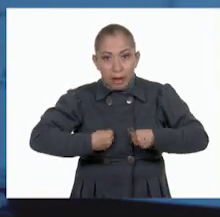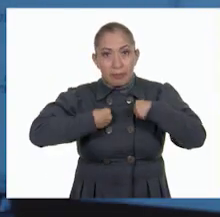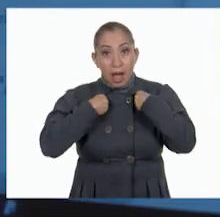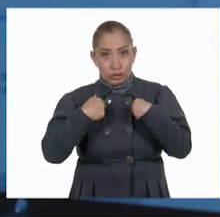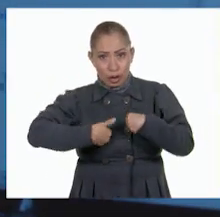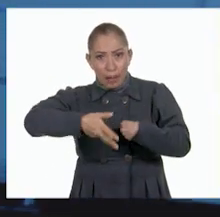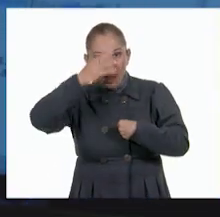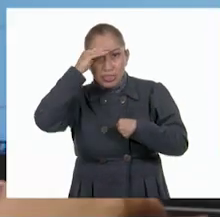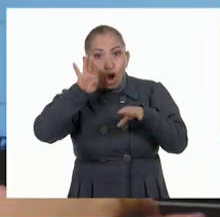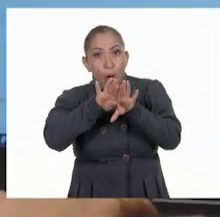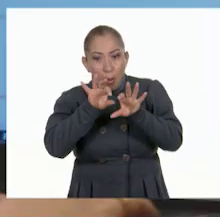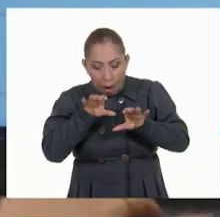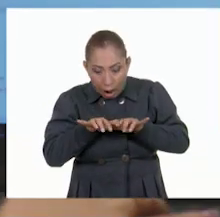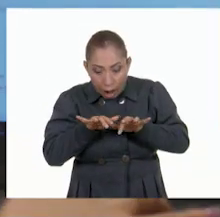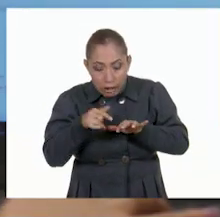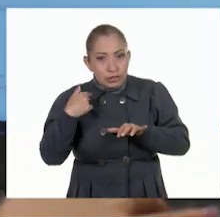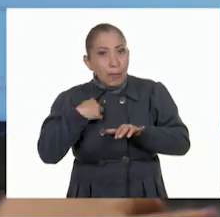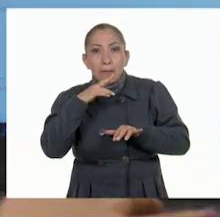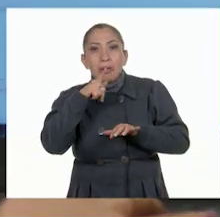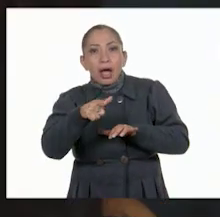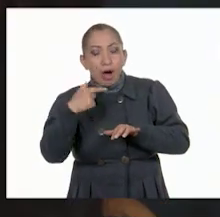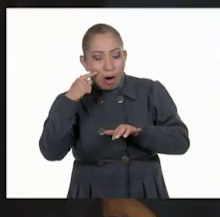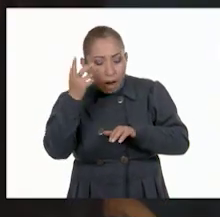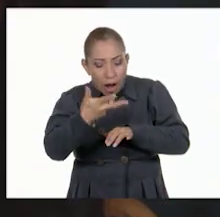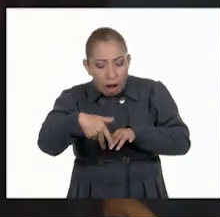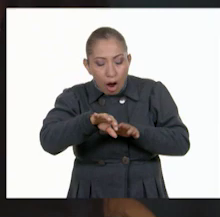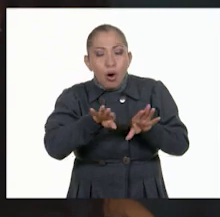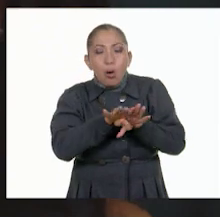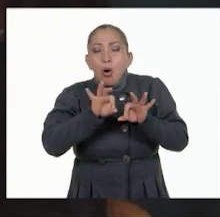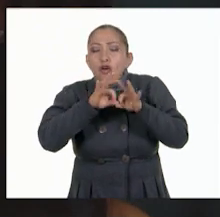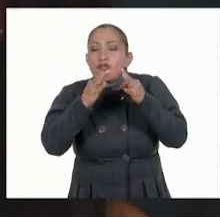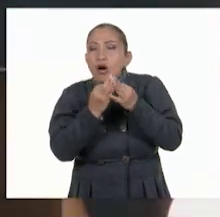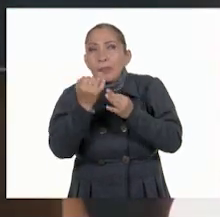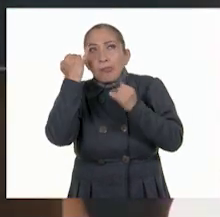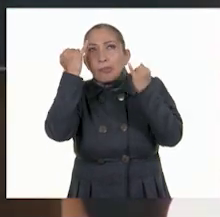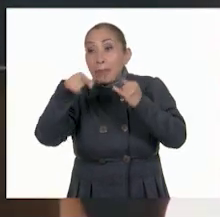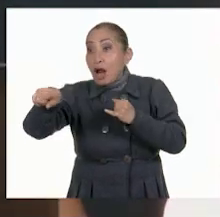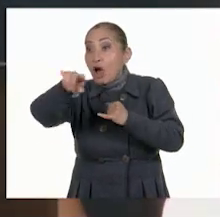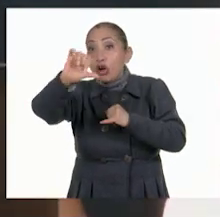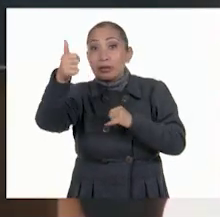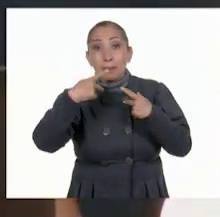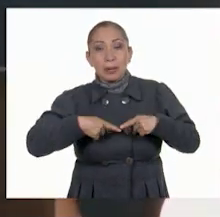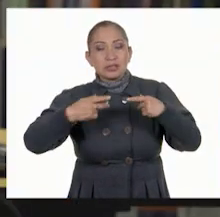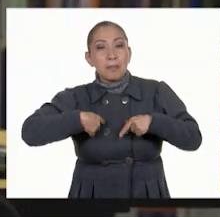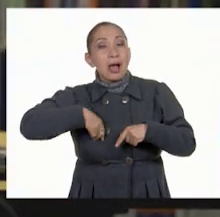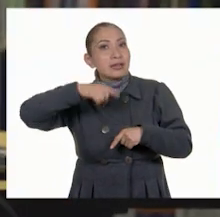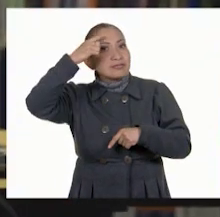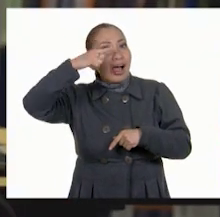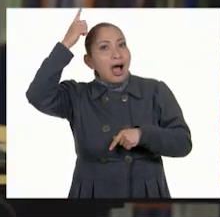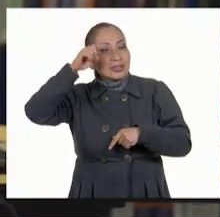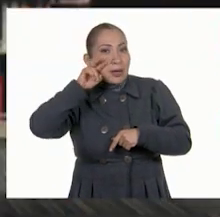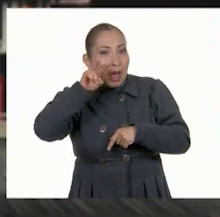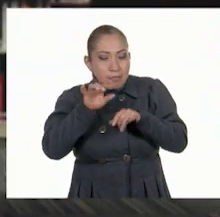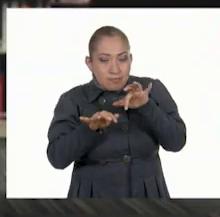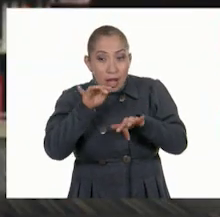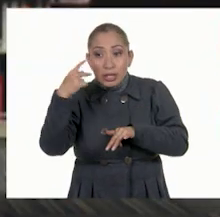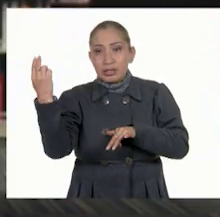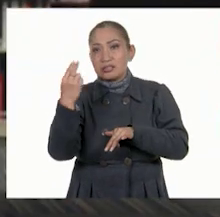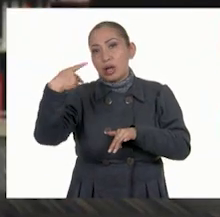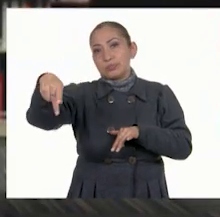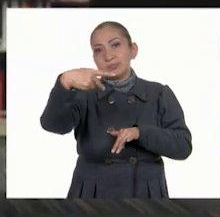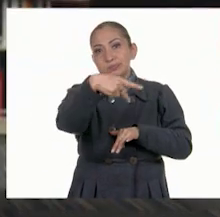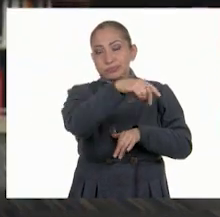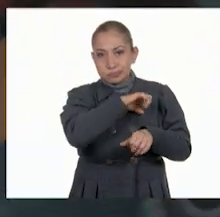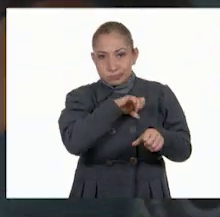de aprender su lenguaje, me di a la tarea de encontrar nuevos caminos para que los usuarios naveguen más fácil y de acuerdo a sus